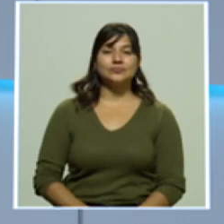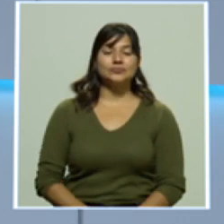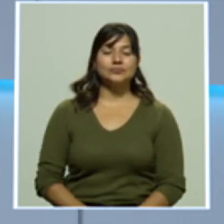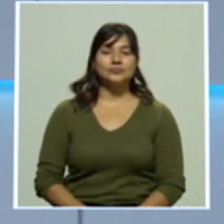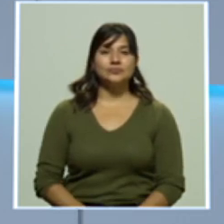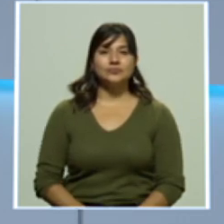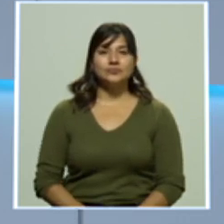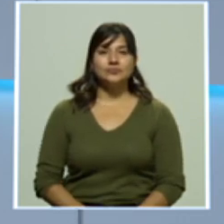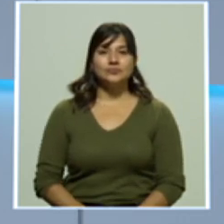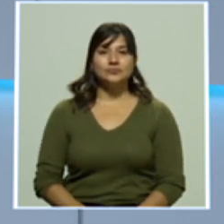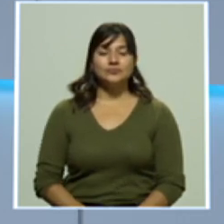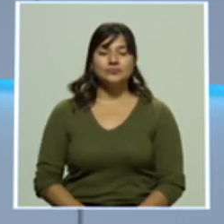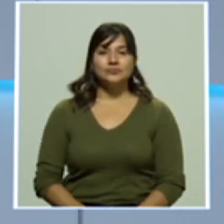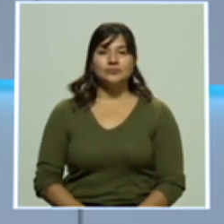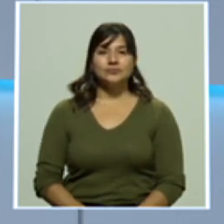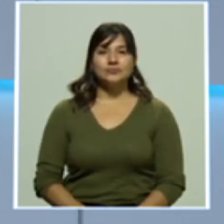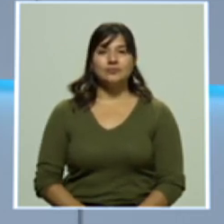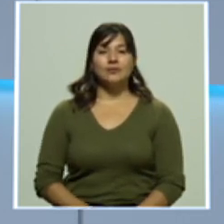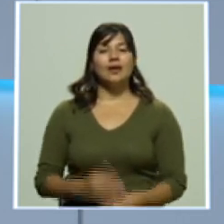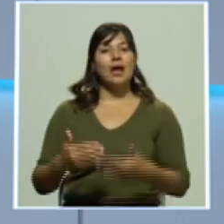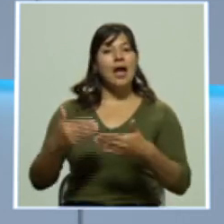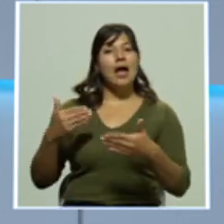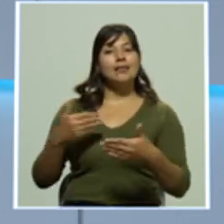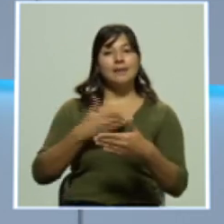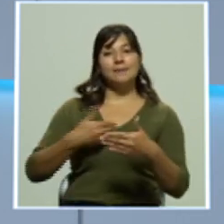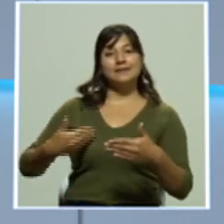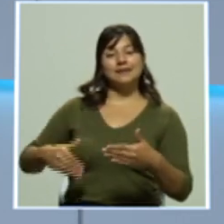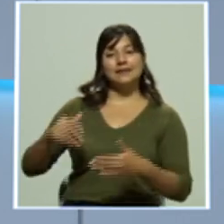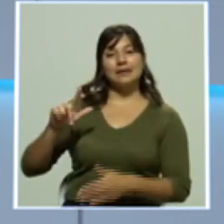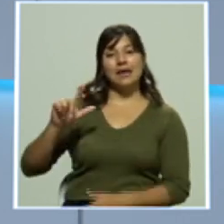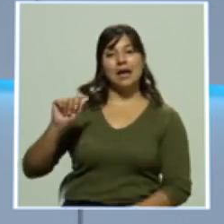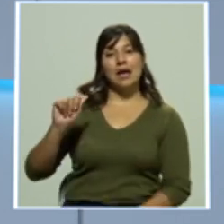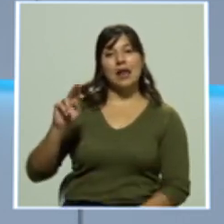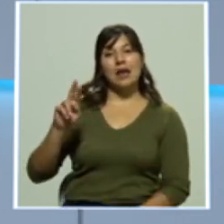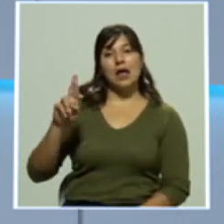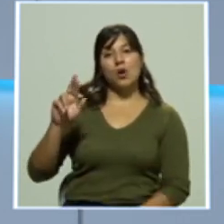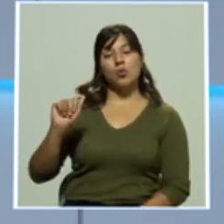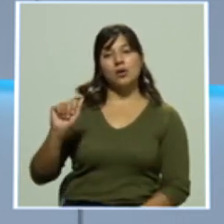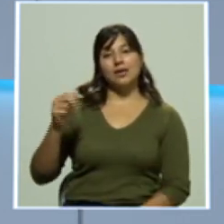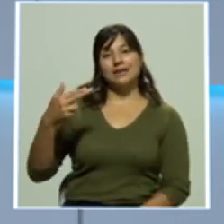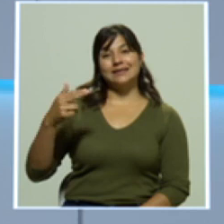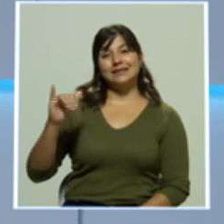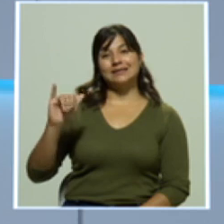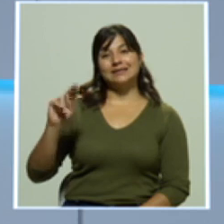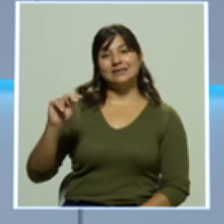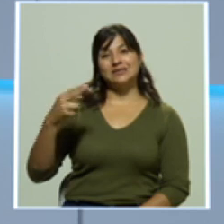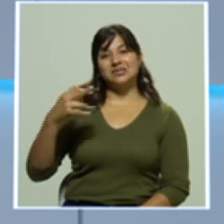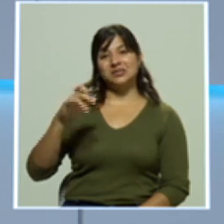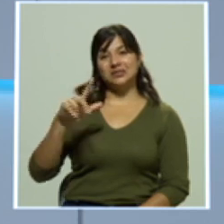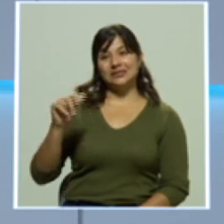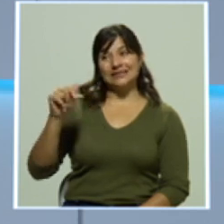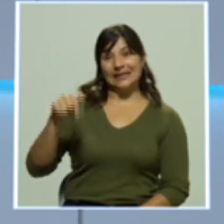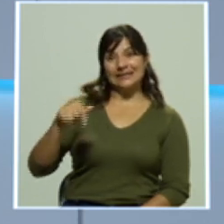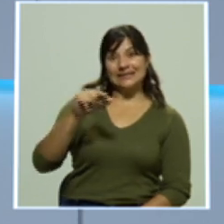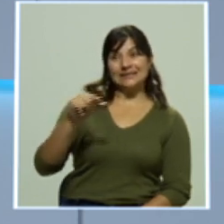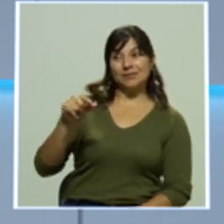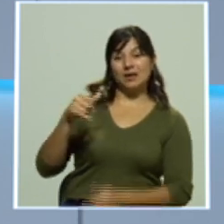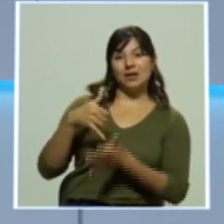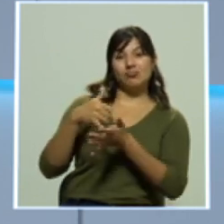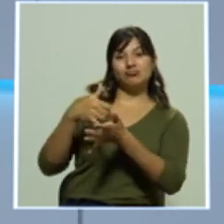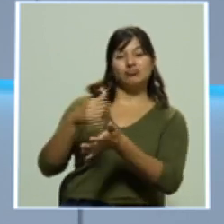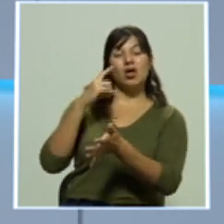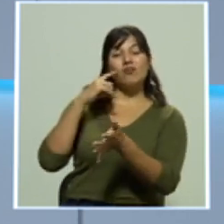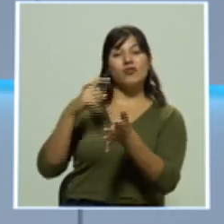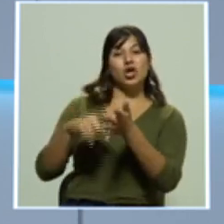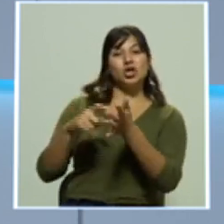gracias. La expresidenta Laura Chinchilla recibió esta semana un reconocimiento mundial